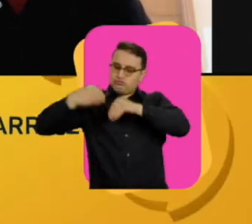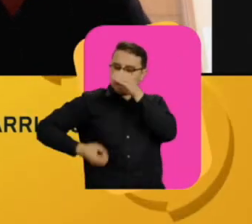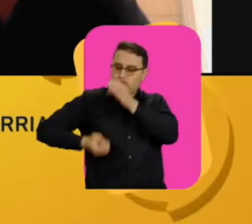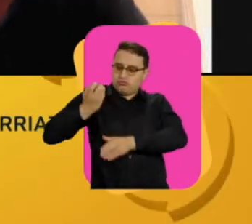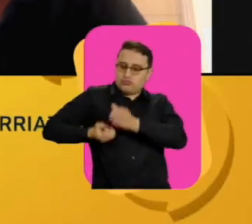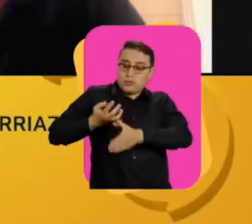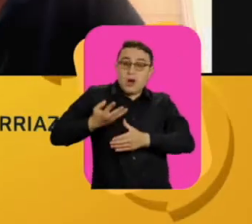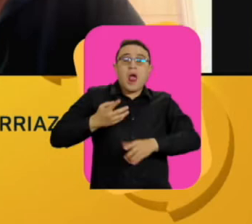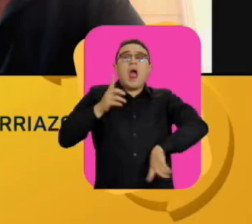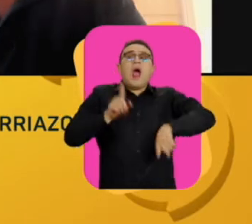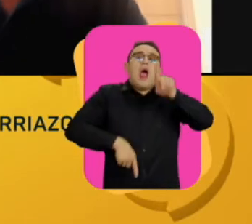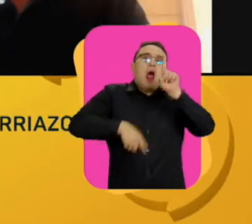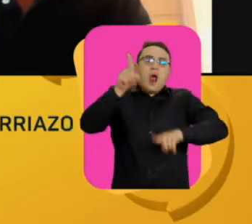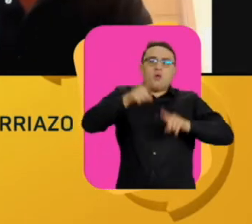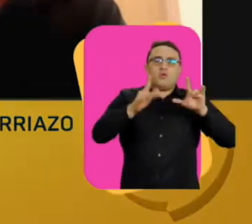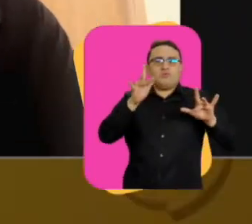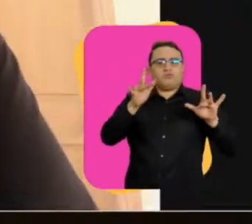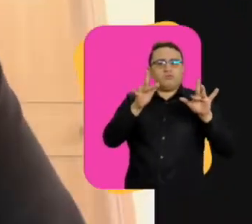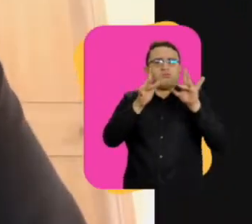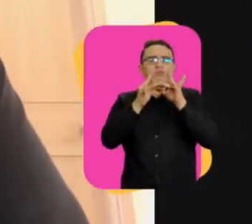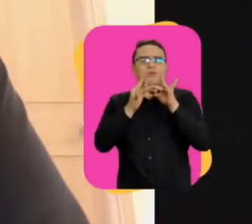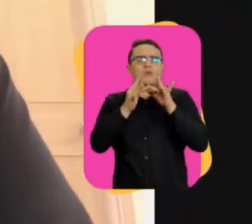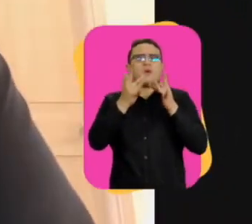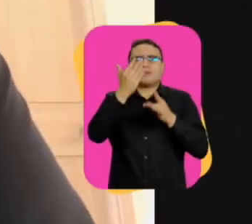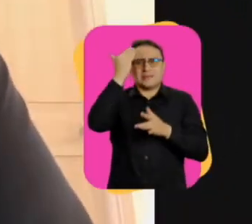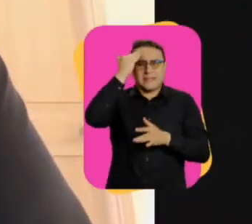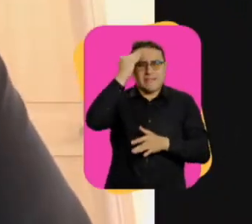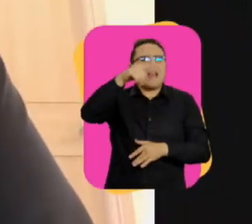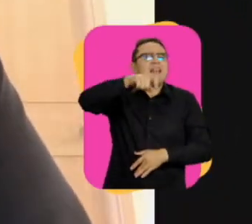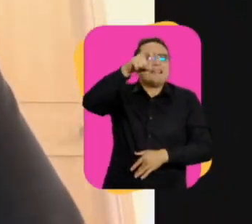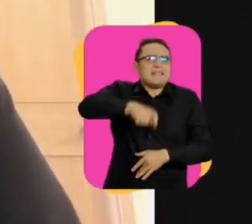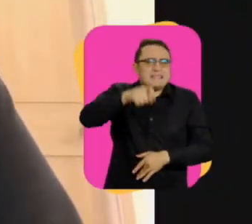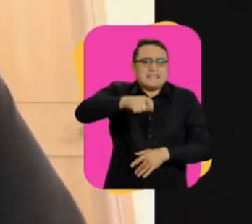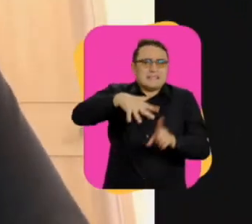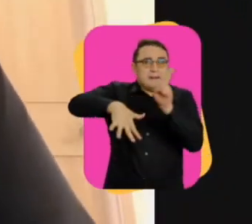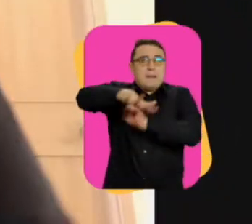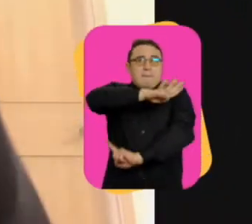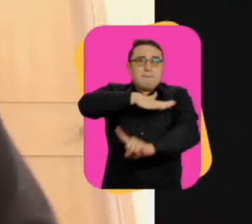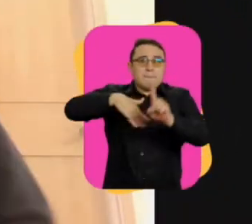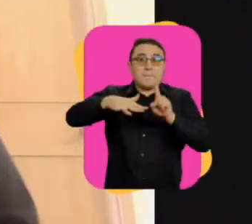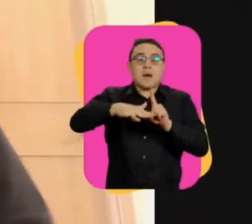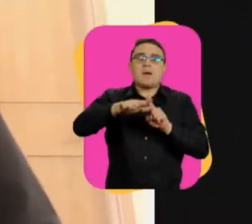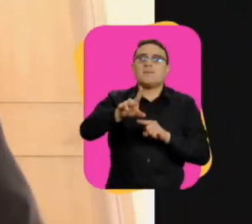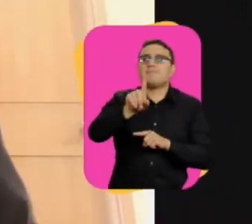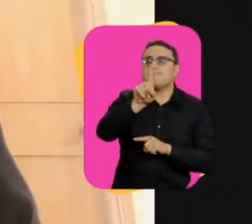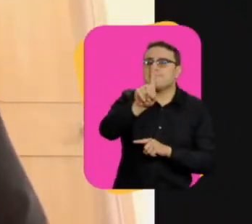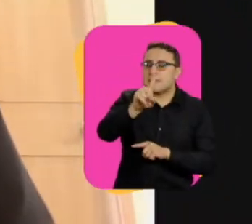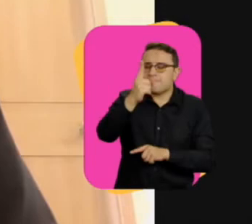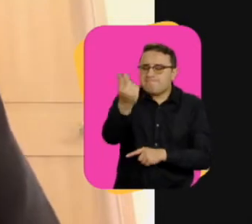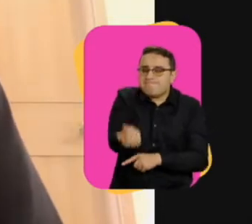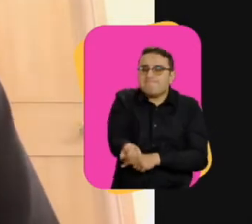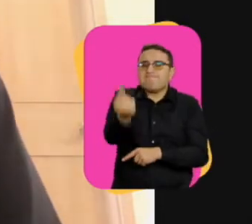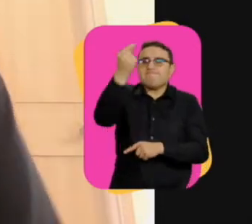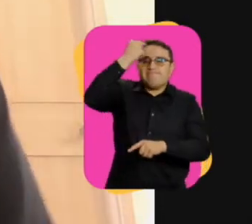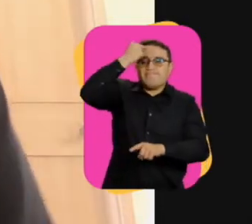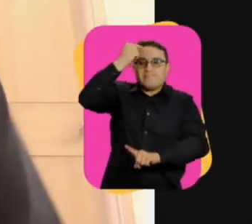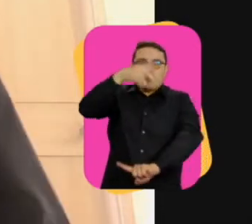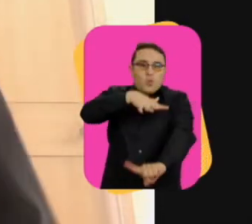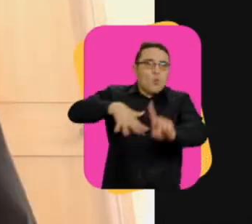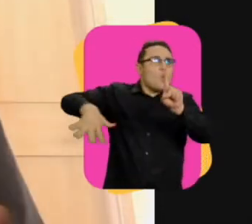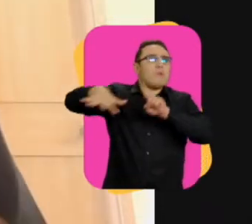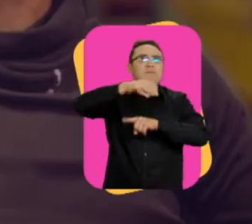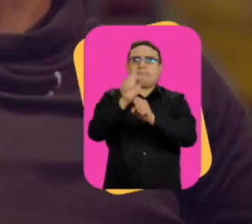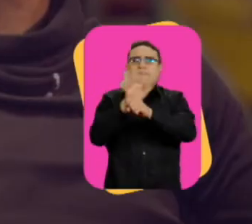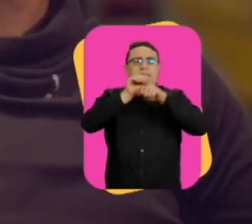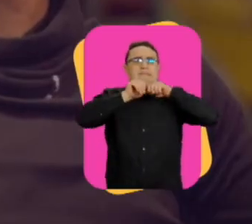que ajustar de acuerdo a las necesidades de los mismos, pero sobre todo teniendo en cuenta en el contexto en que